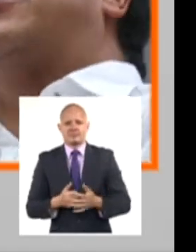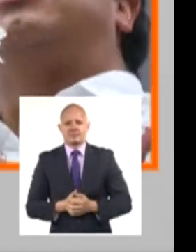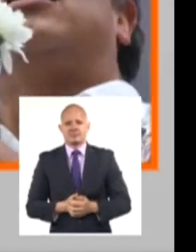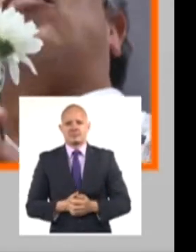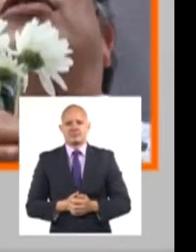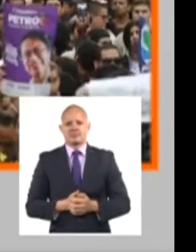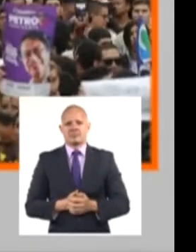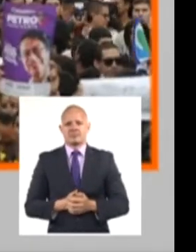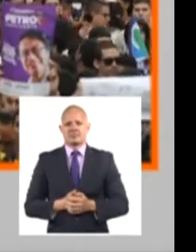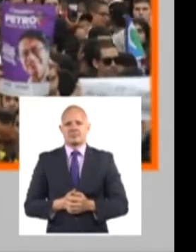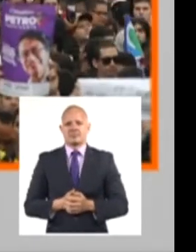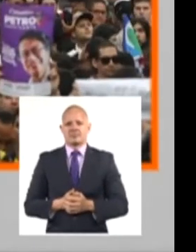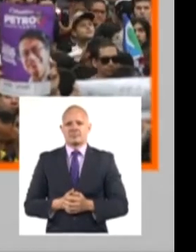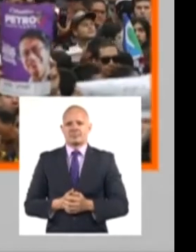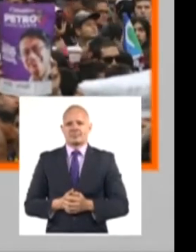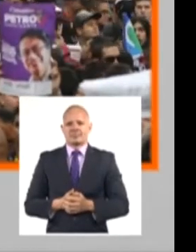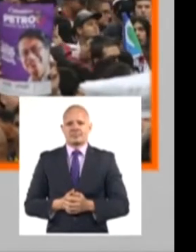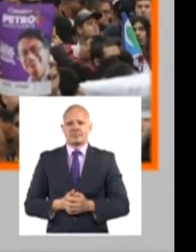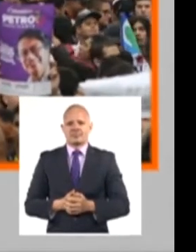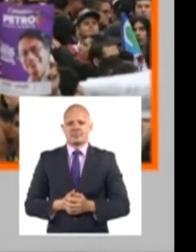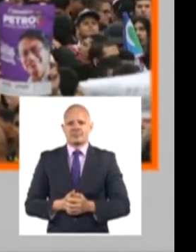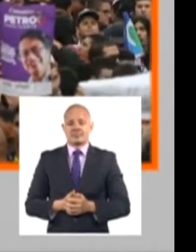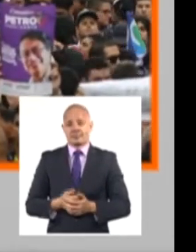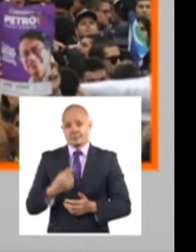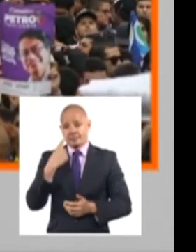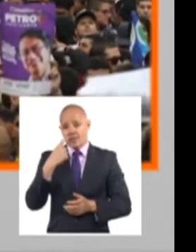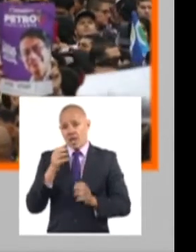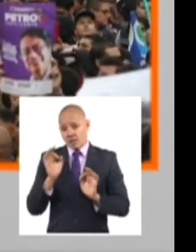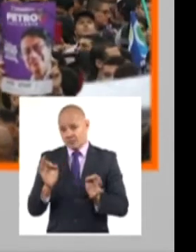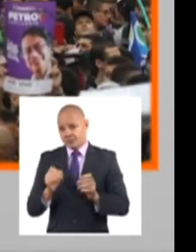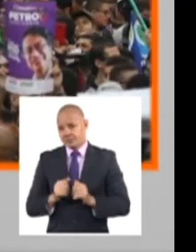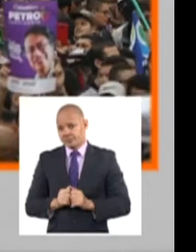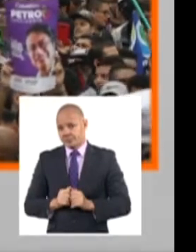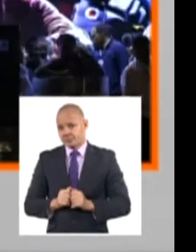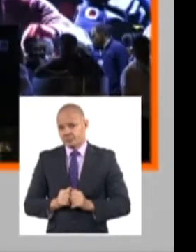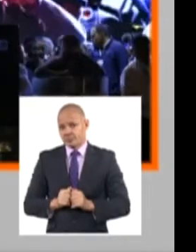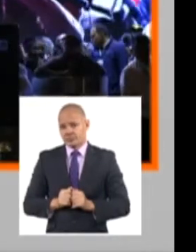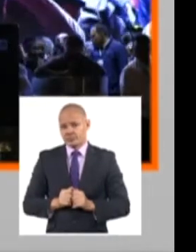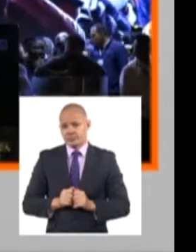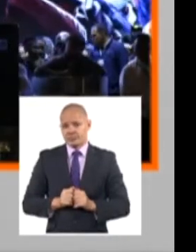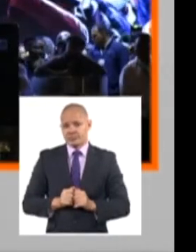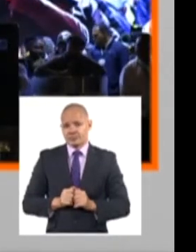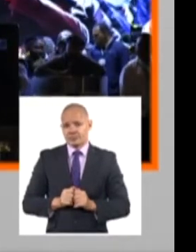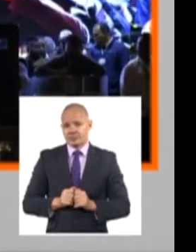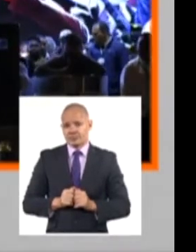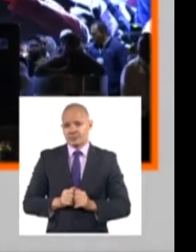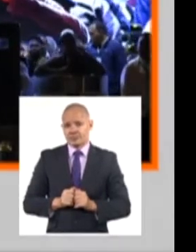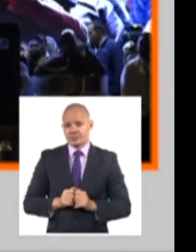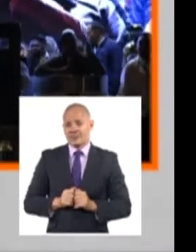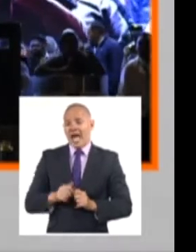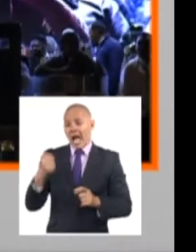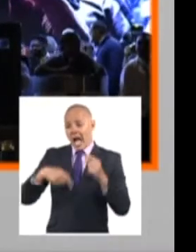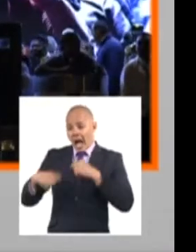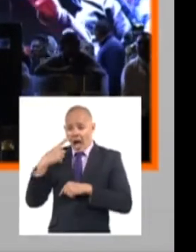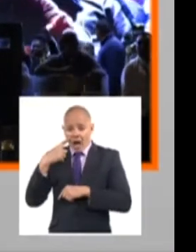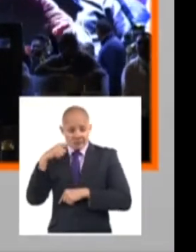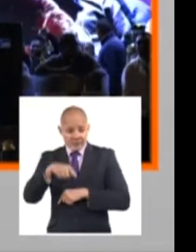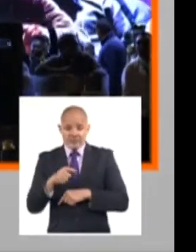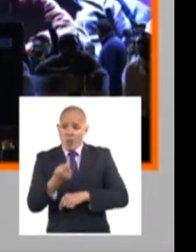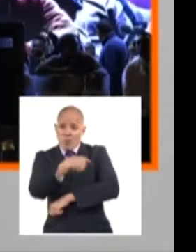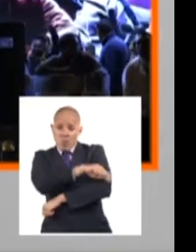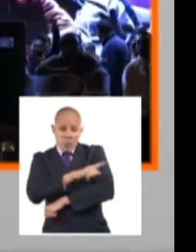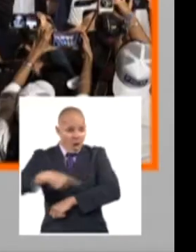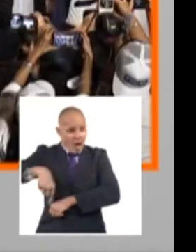desmitificado es decir porque además el hecho de que la violencia se haya incrementado del modo